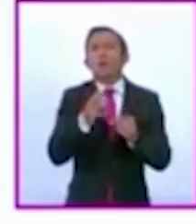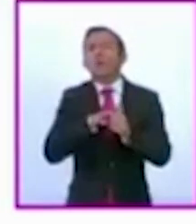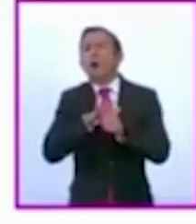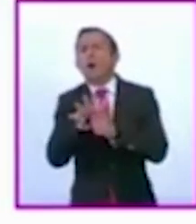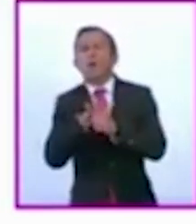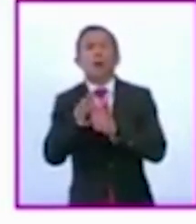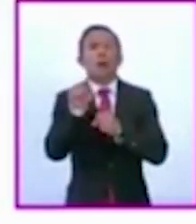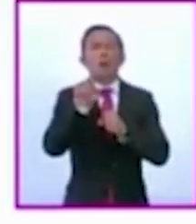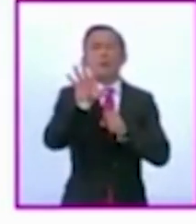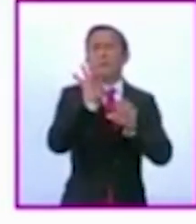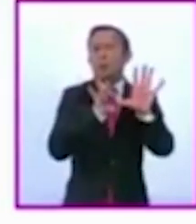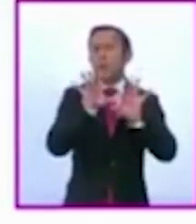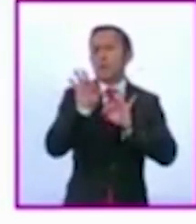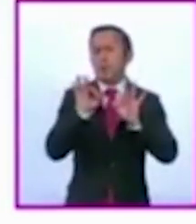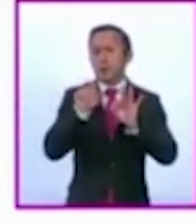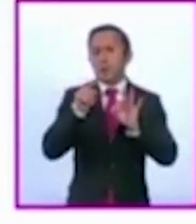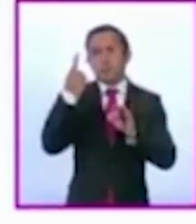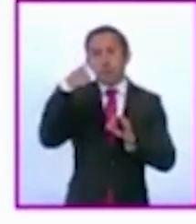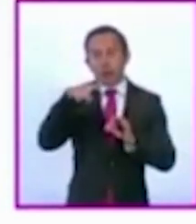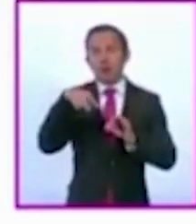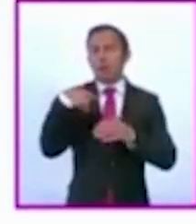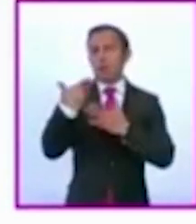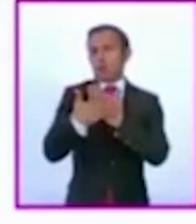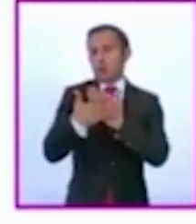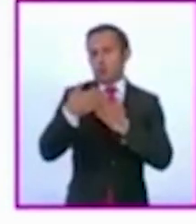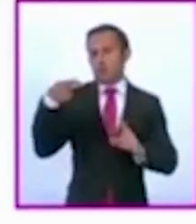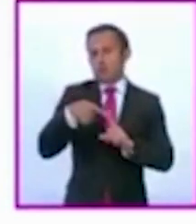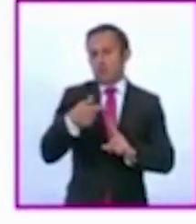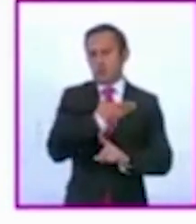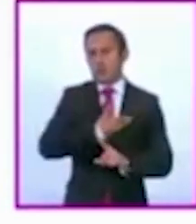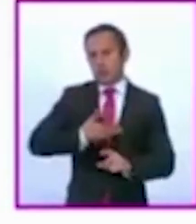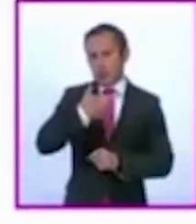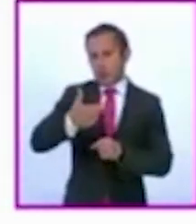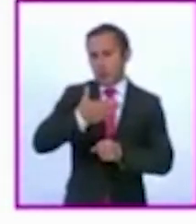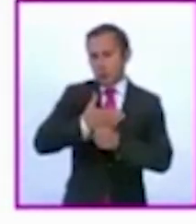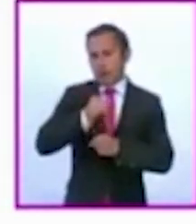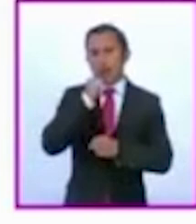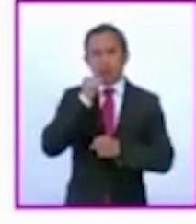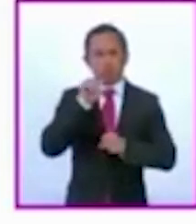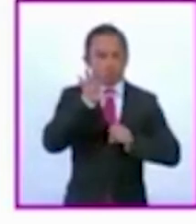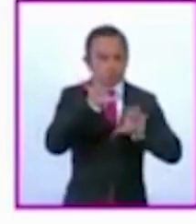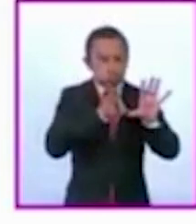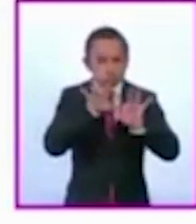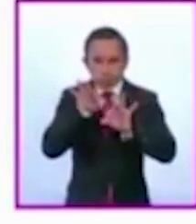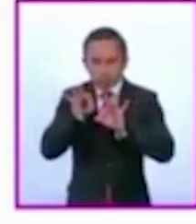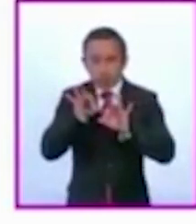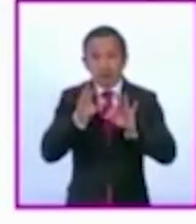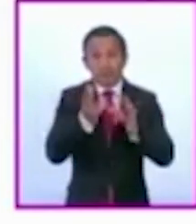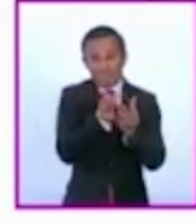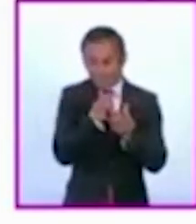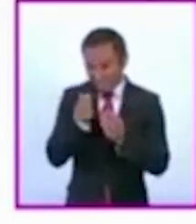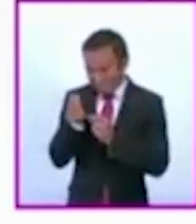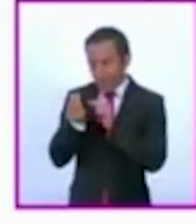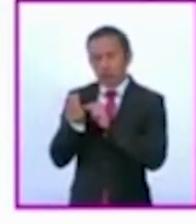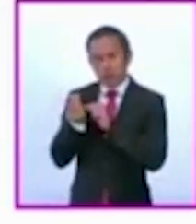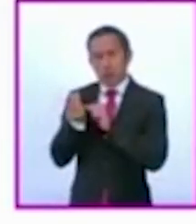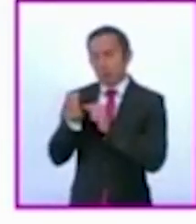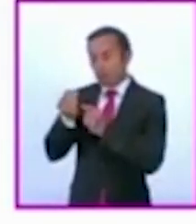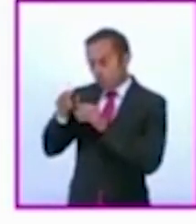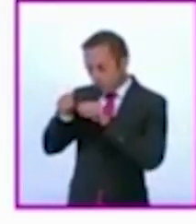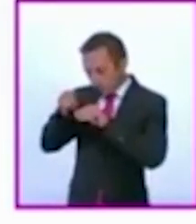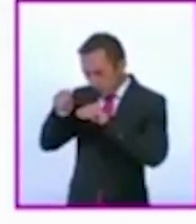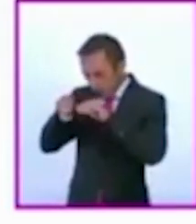para presidente de la república y que sirvieron de base para la estimación del conteo rápido se trata